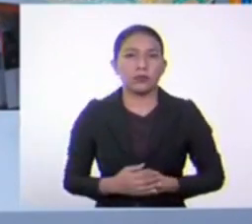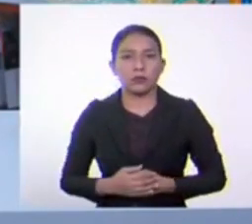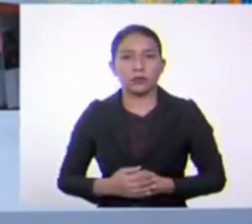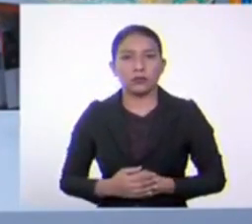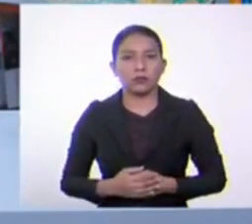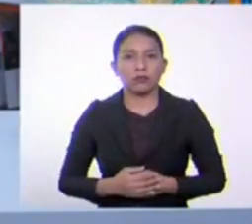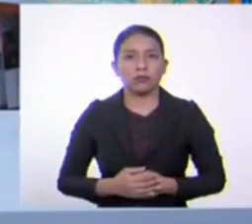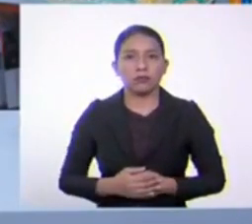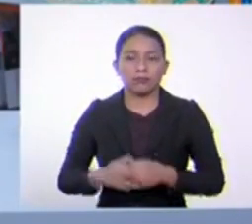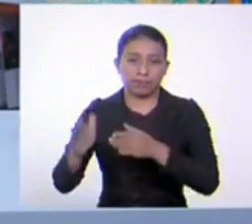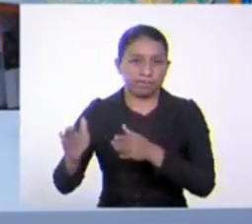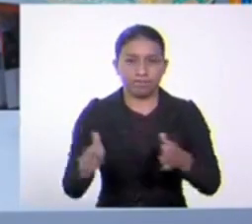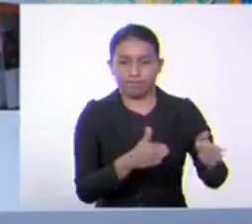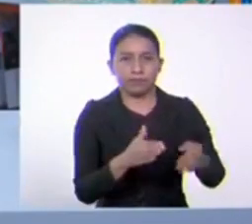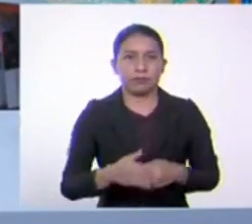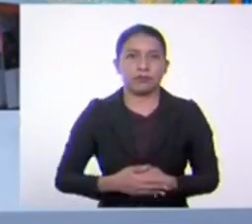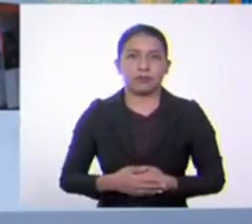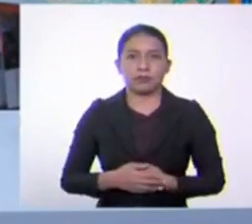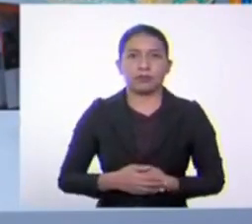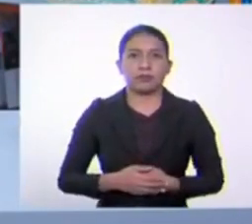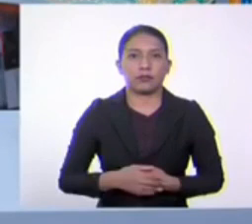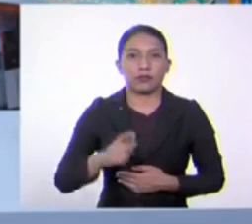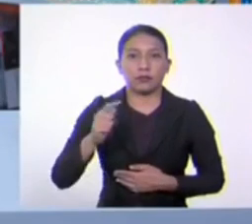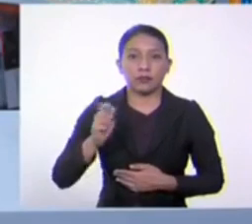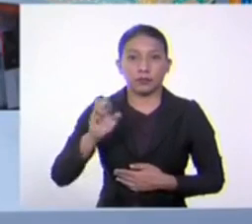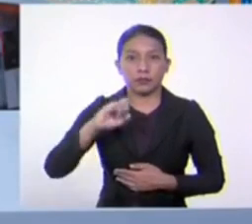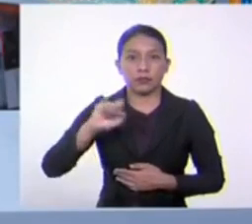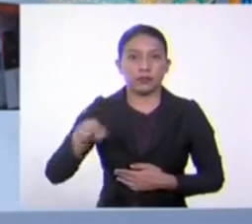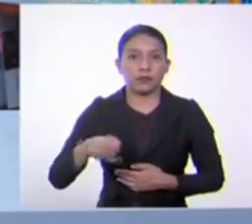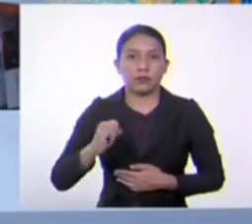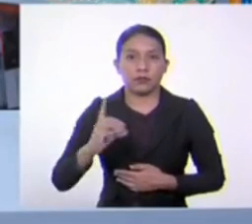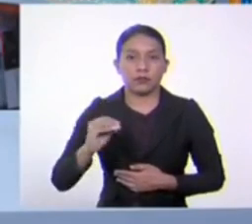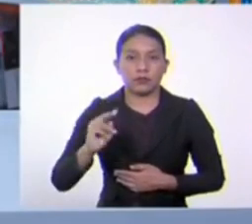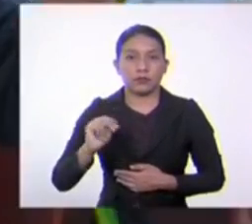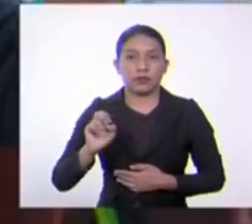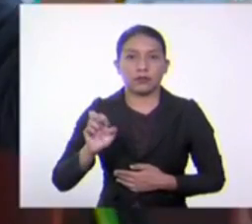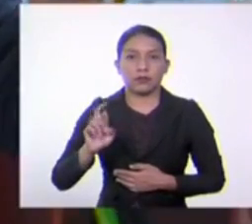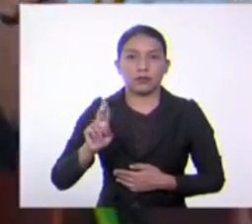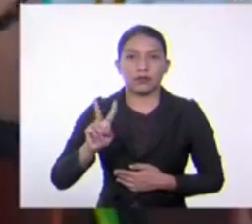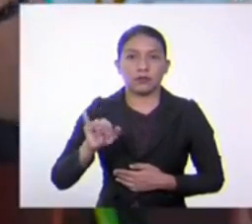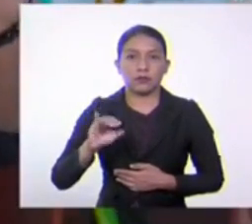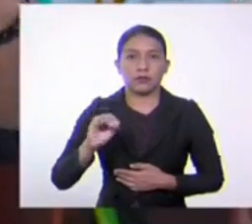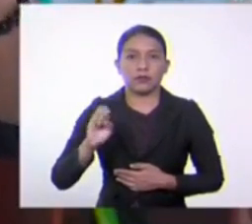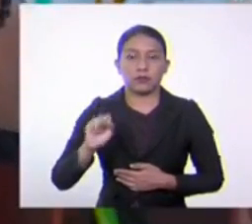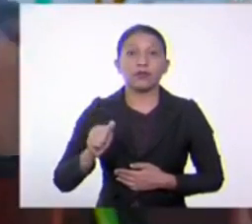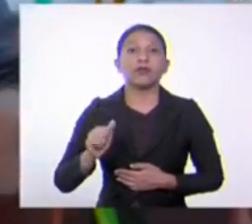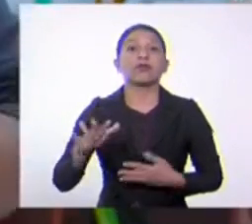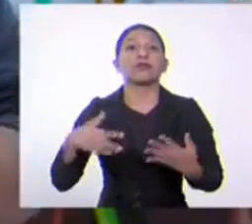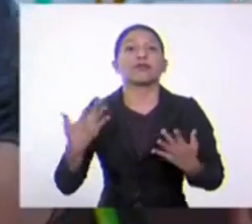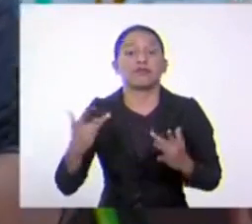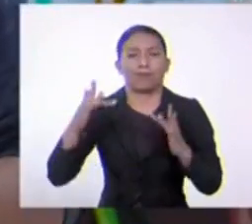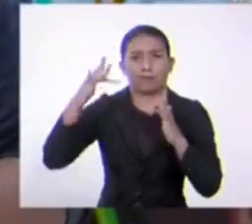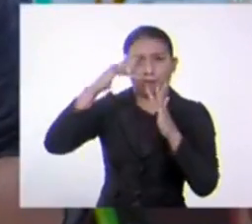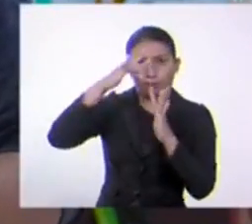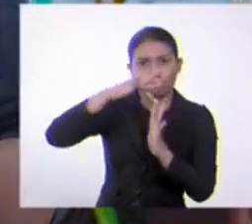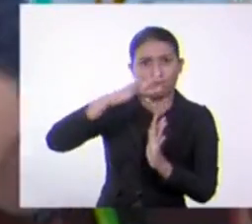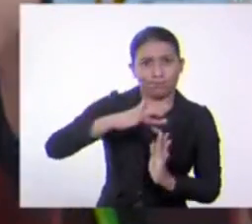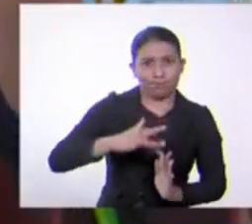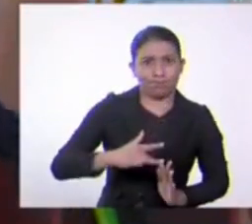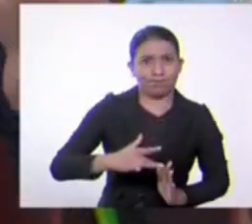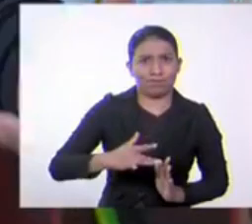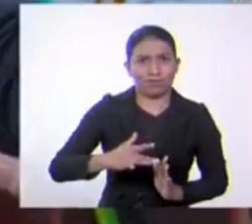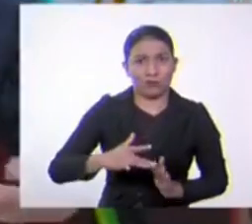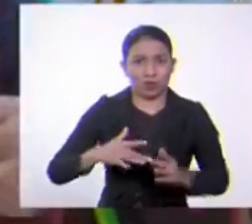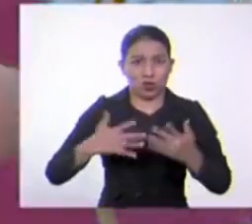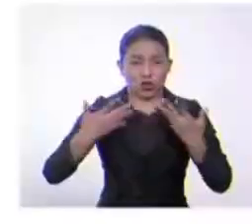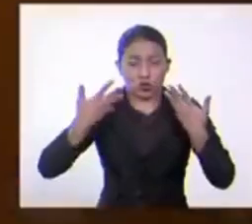Por otra parte, tenemos al tejido nervioso. El tejido nervioso es el que conecta directamente los